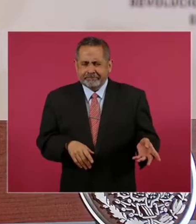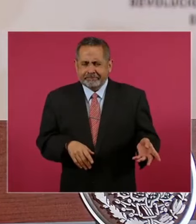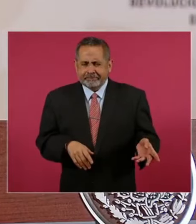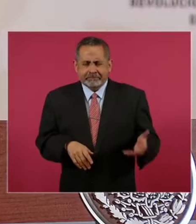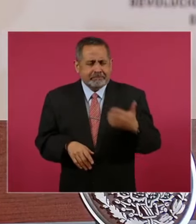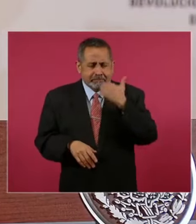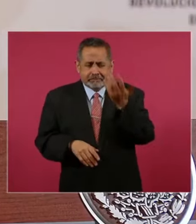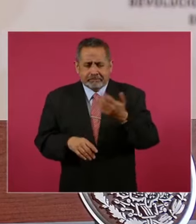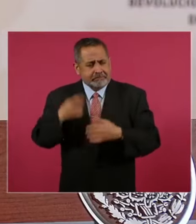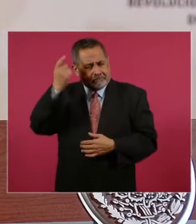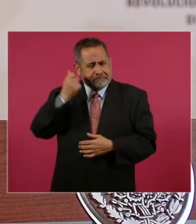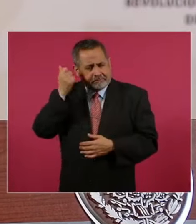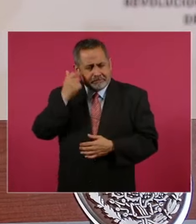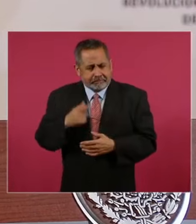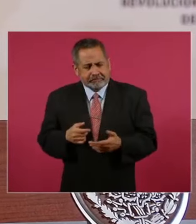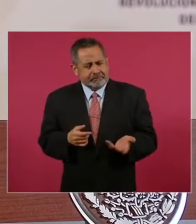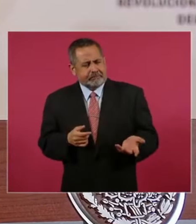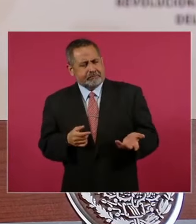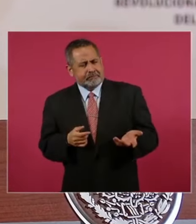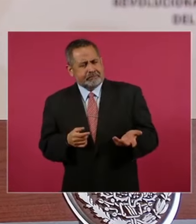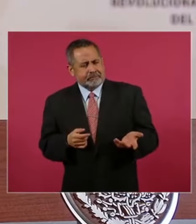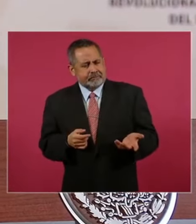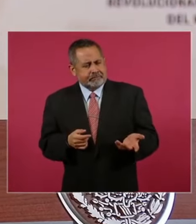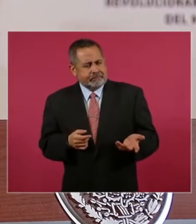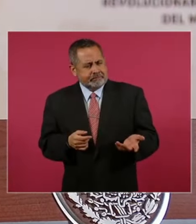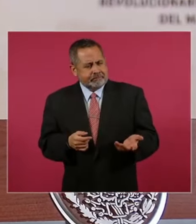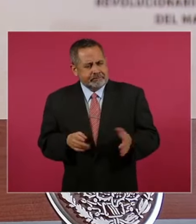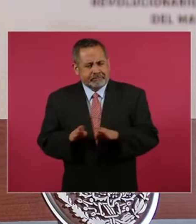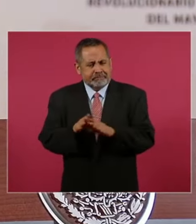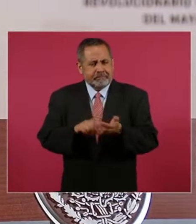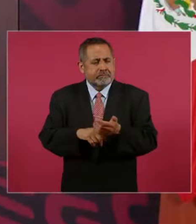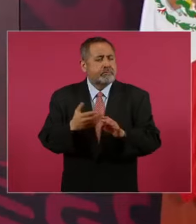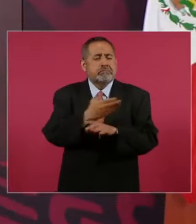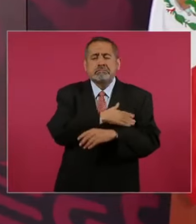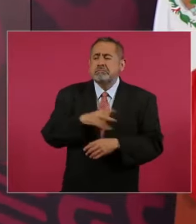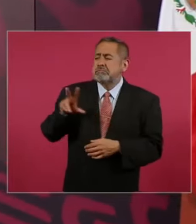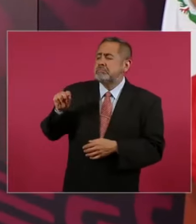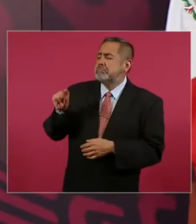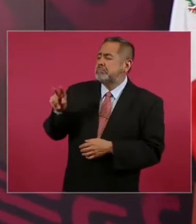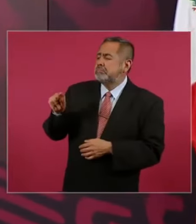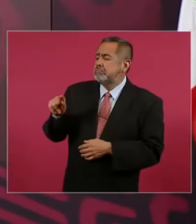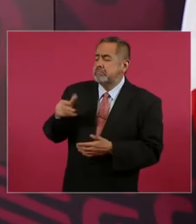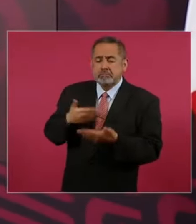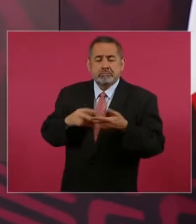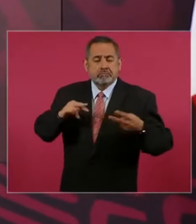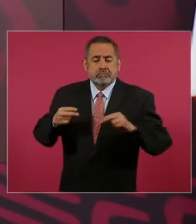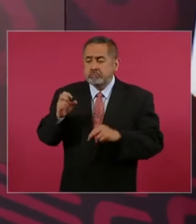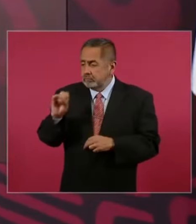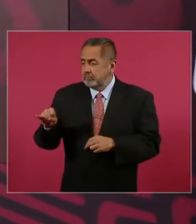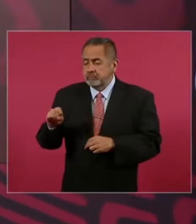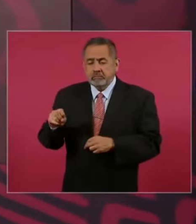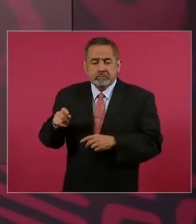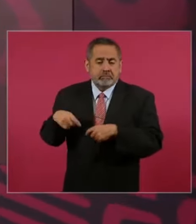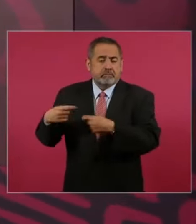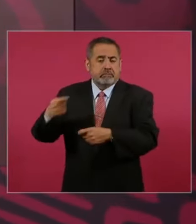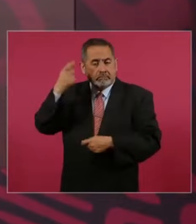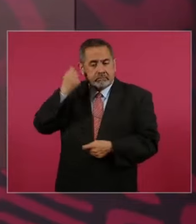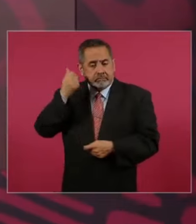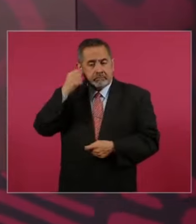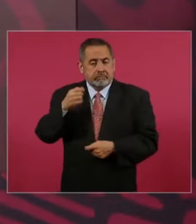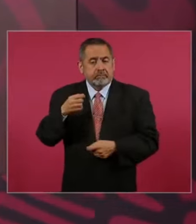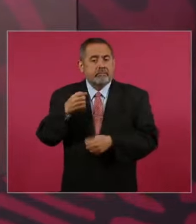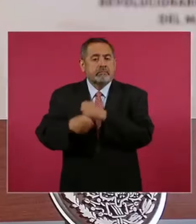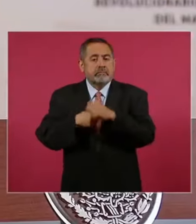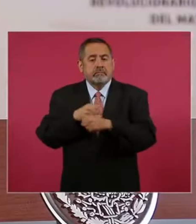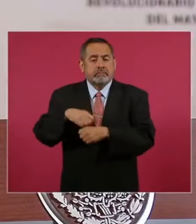quieren las pensiones, pero no solo eso, sino que quieren que se entreguen las pensiones desde los 60 años.